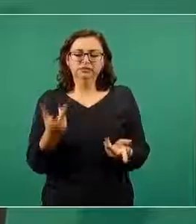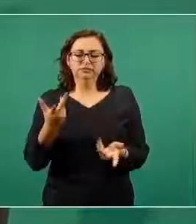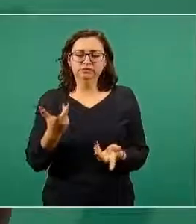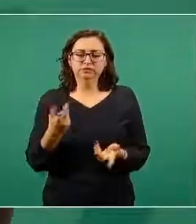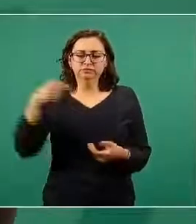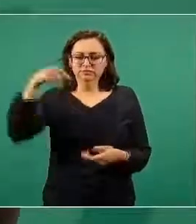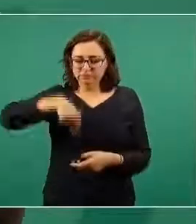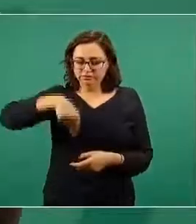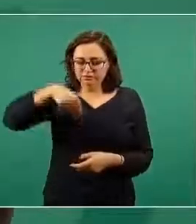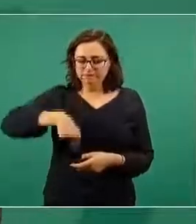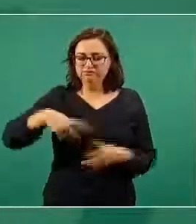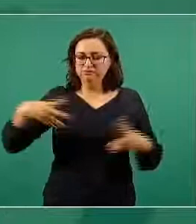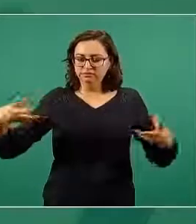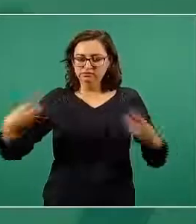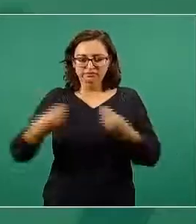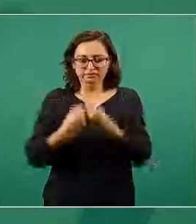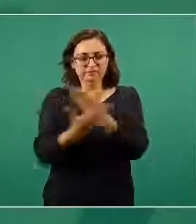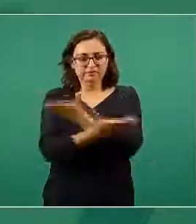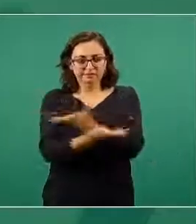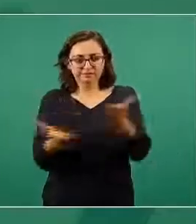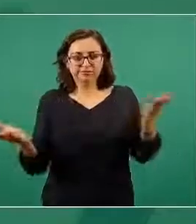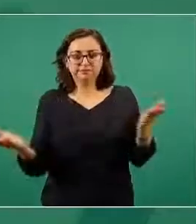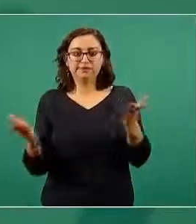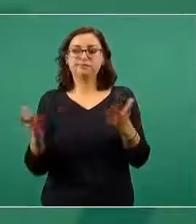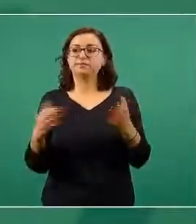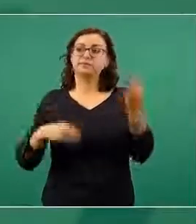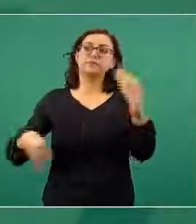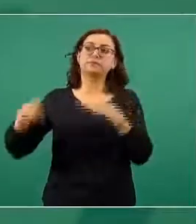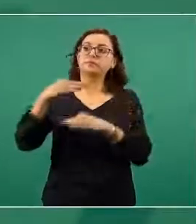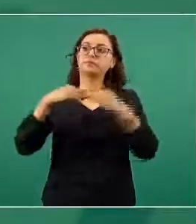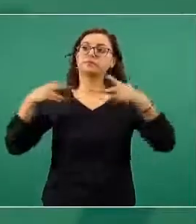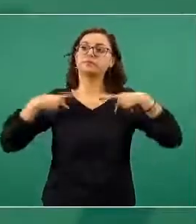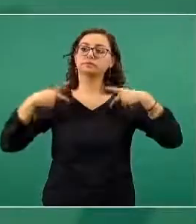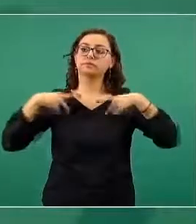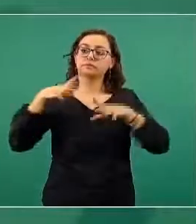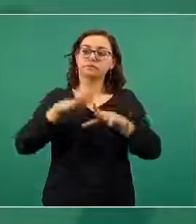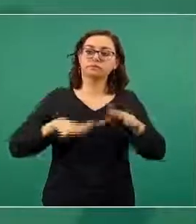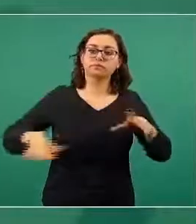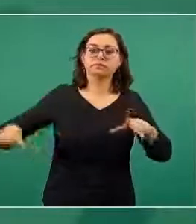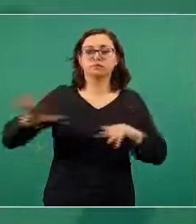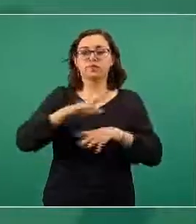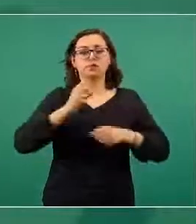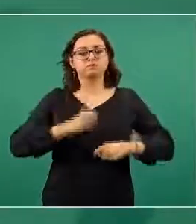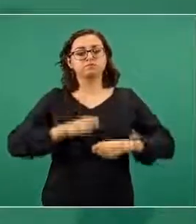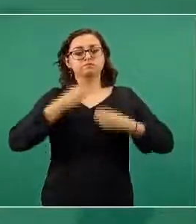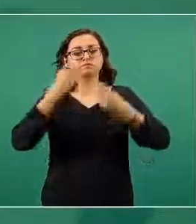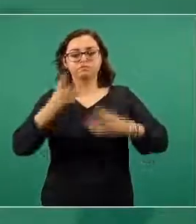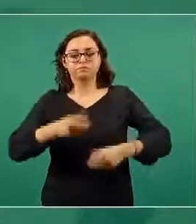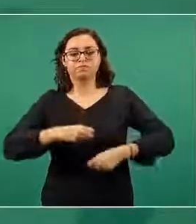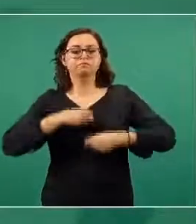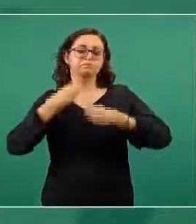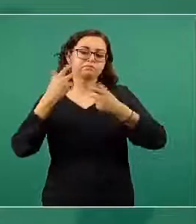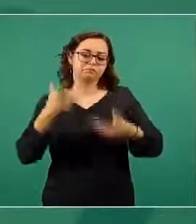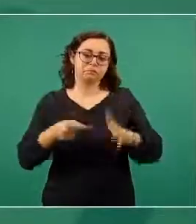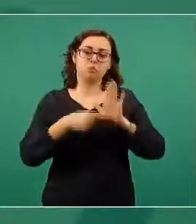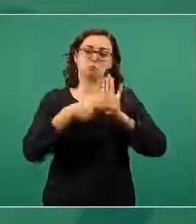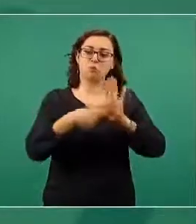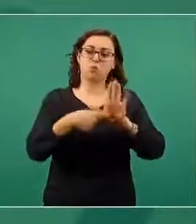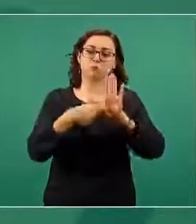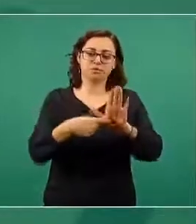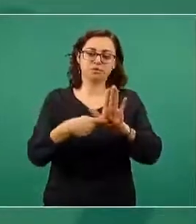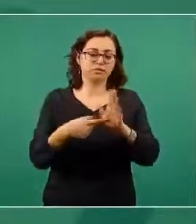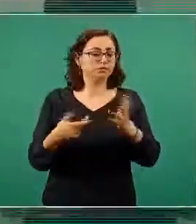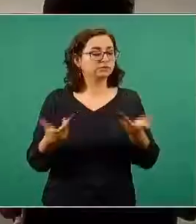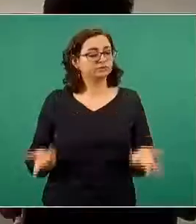nosotros aquí, en conjunto con ustedes y con toda la sociedad, podamos platicarles tranquilamente